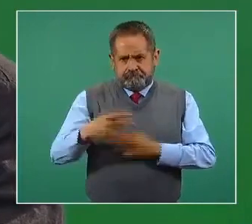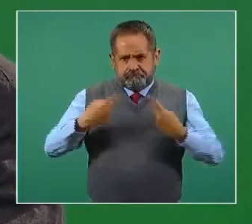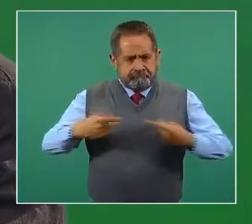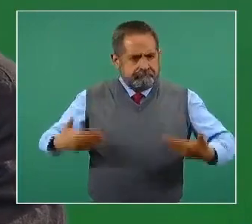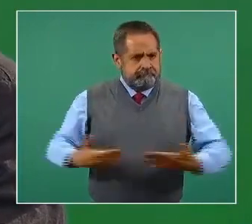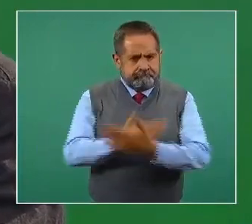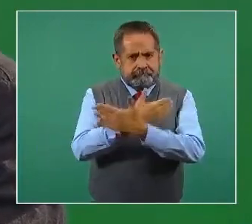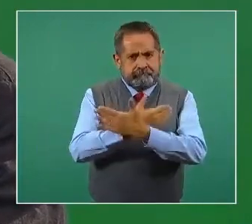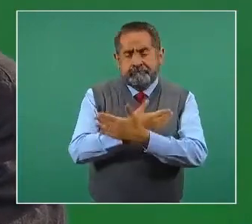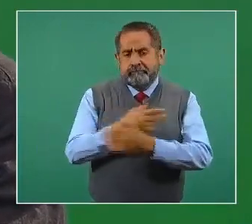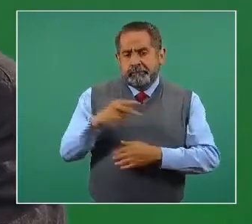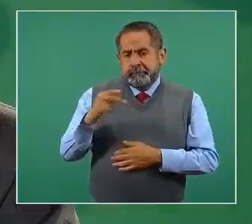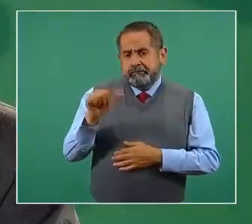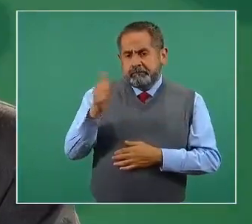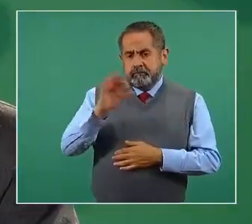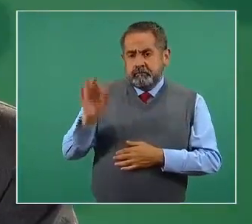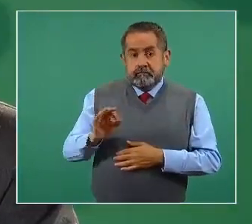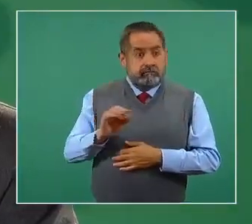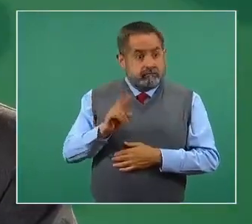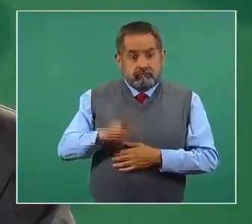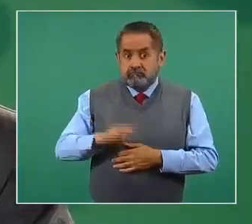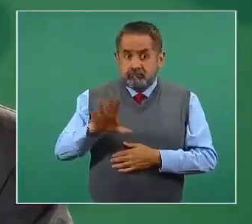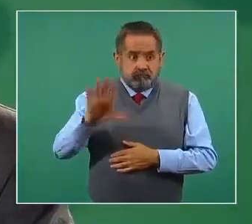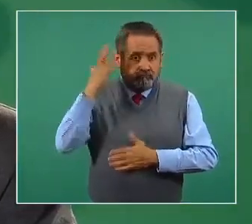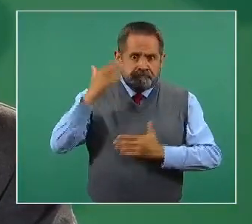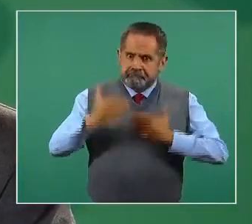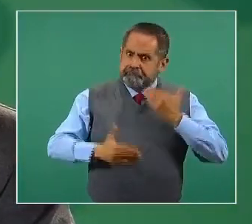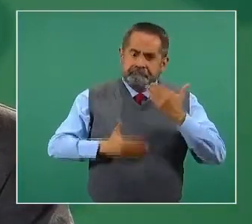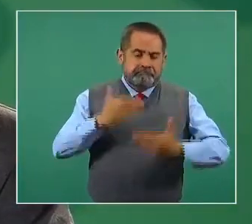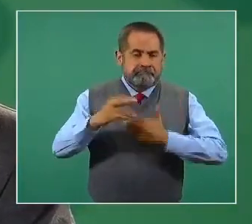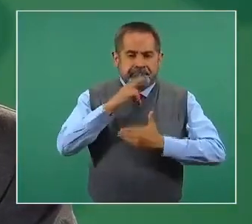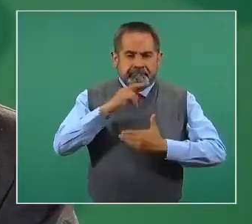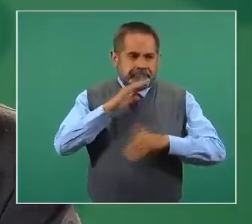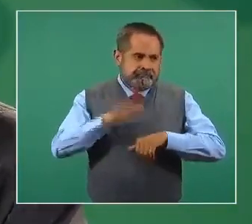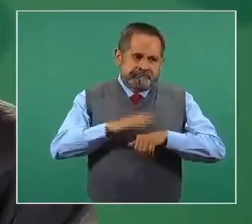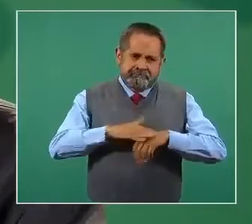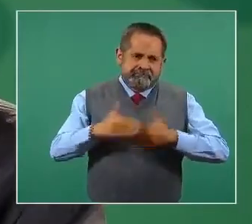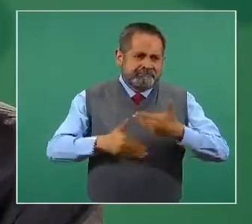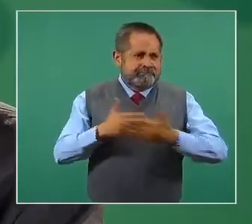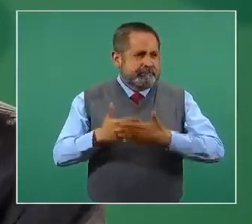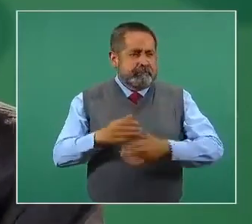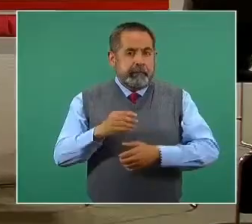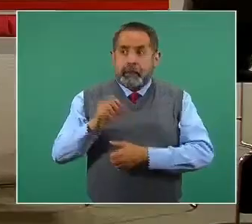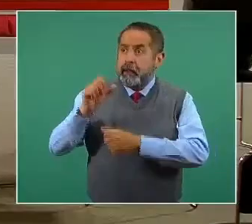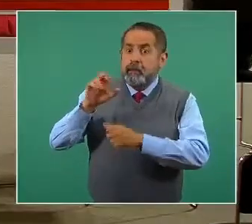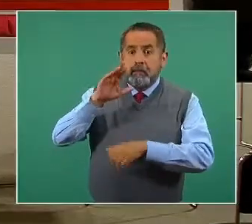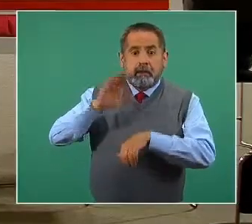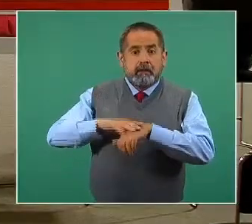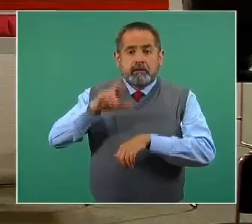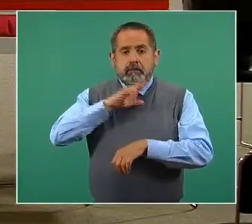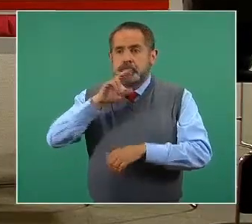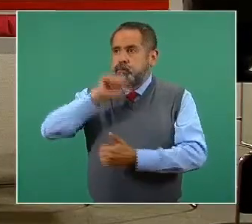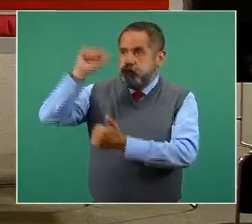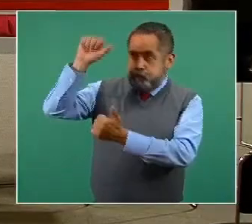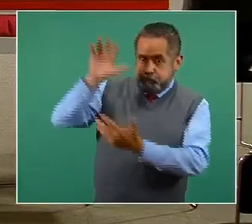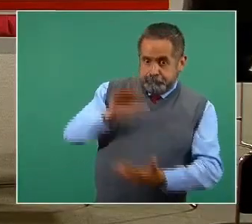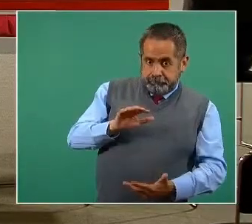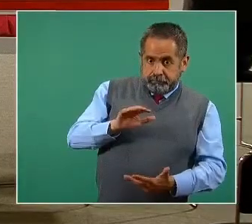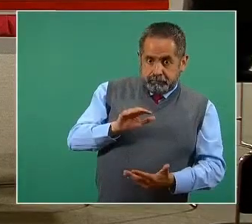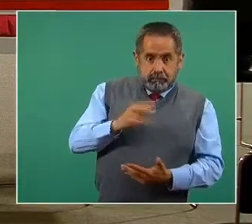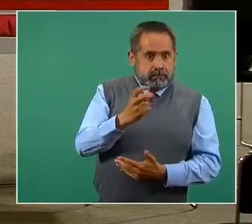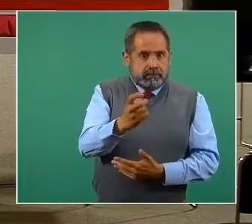vacunada. Estamos avanzando a una velocidad mucho más rápida cada vez. llegan más rápido las vacunas, como lo acabamos